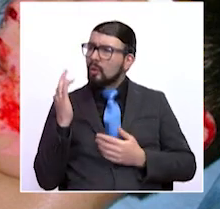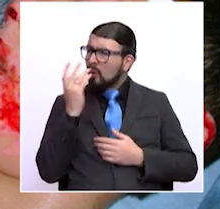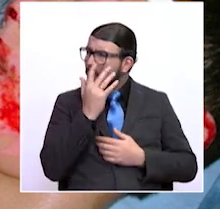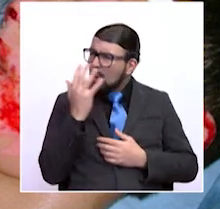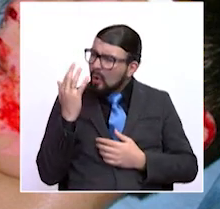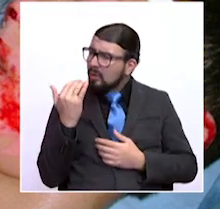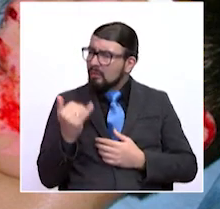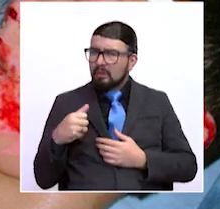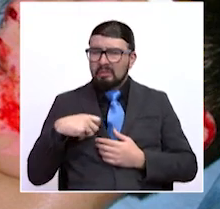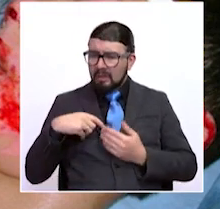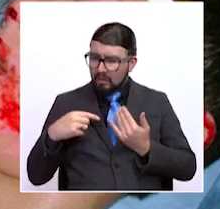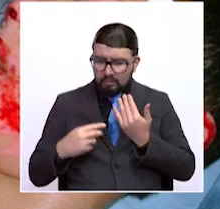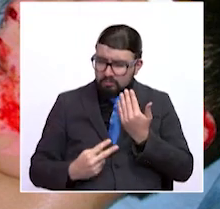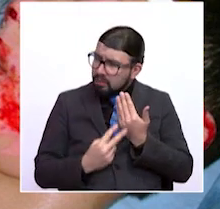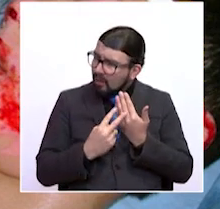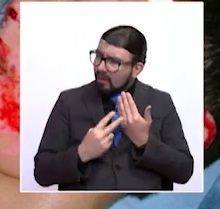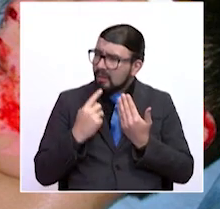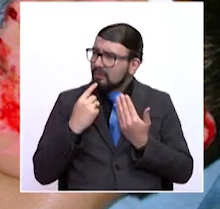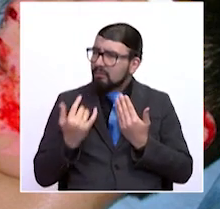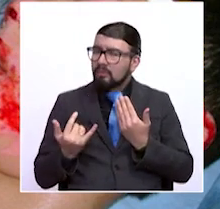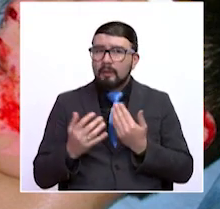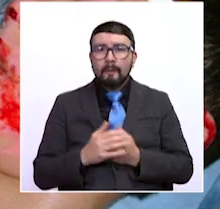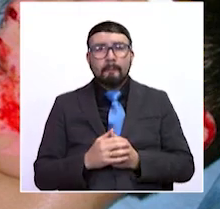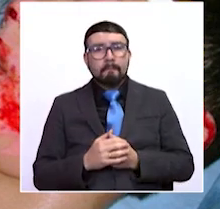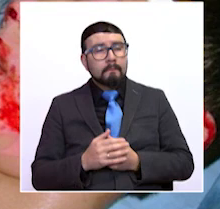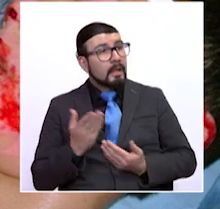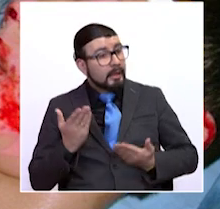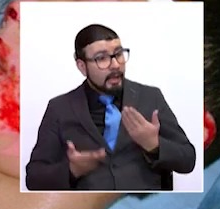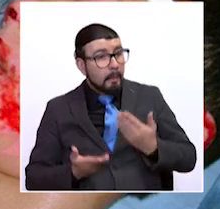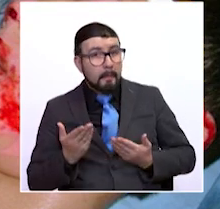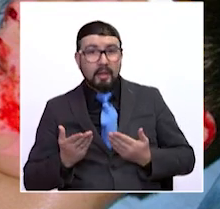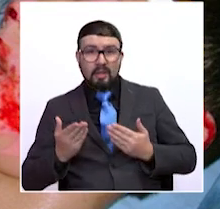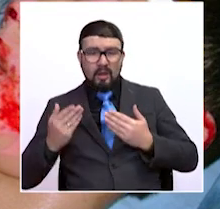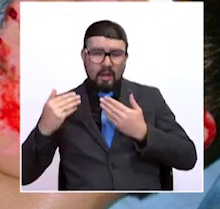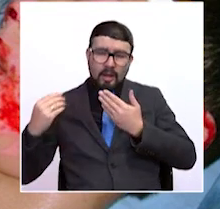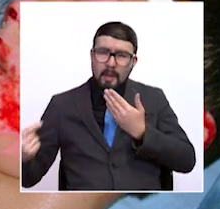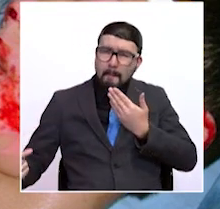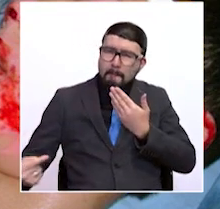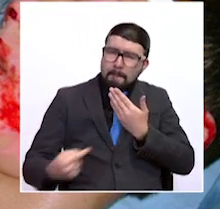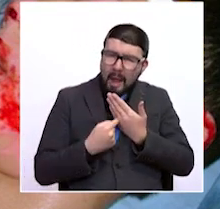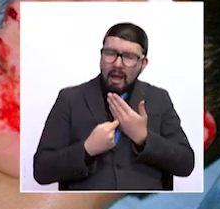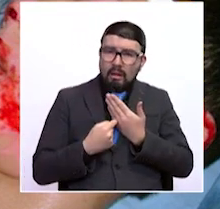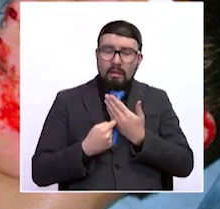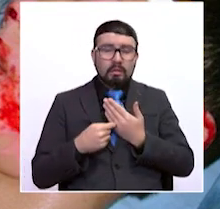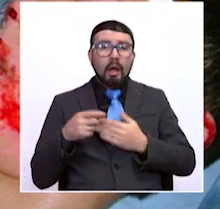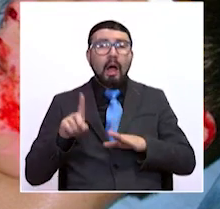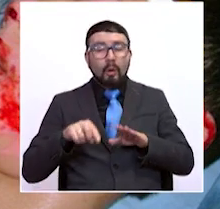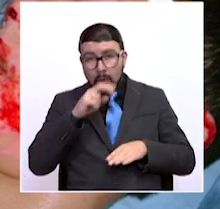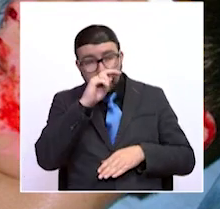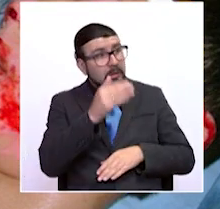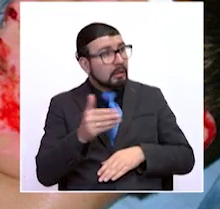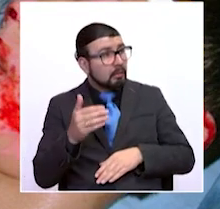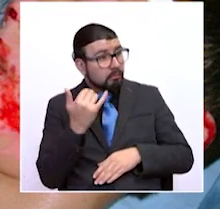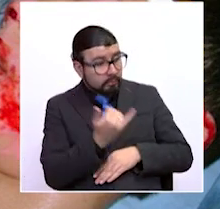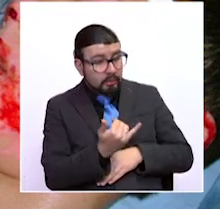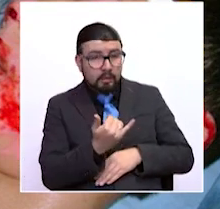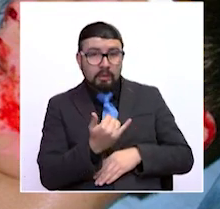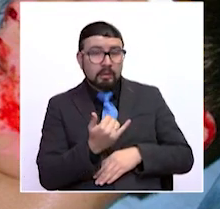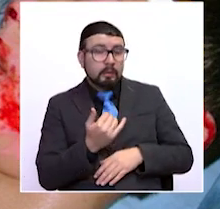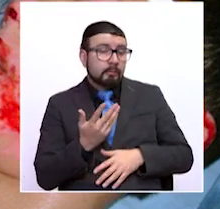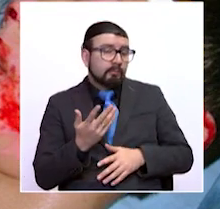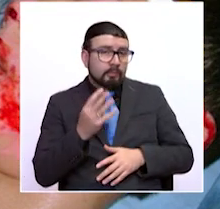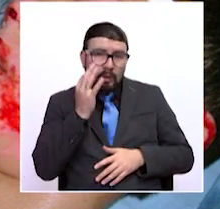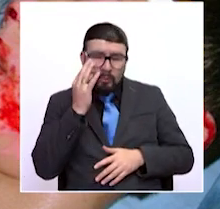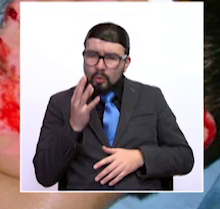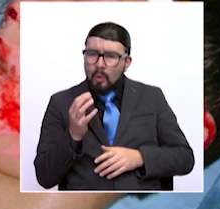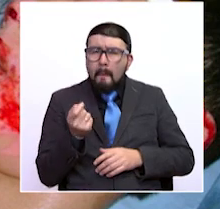eso que usted decía de la pólvora. Dependiendo del grado de profundidad de la quemadura, hay niños que pueden no estar muy